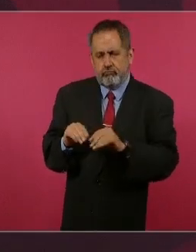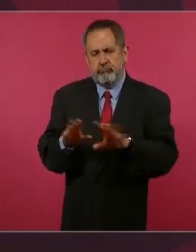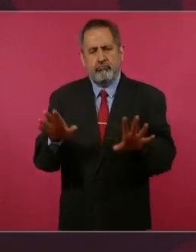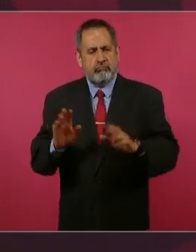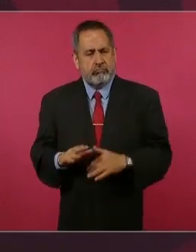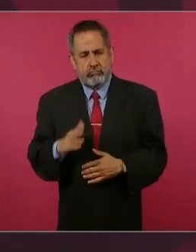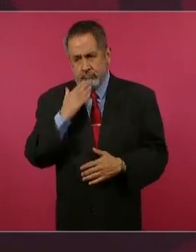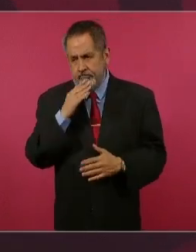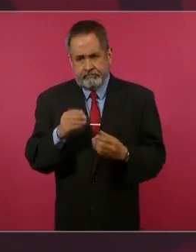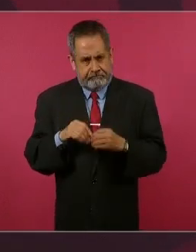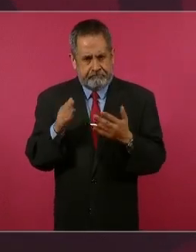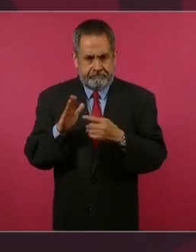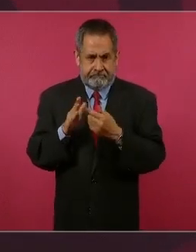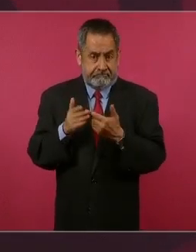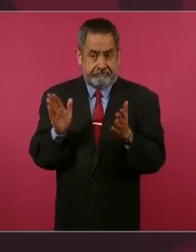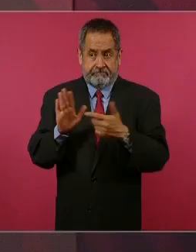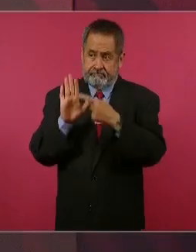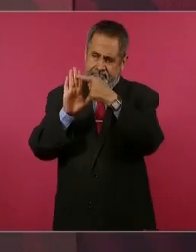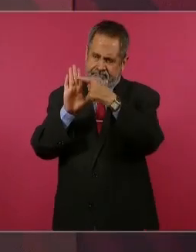bastante amplia